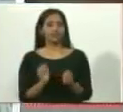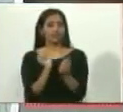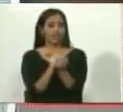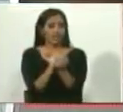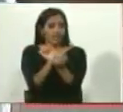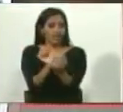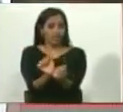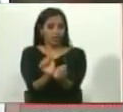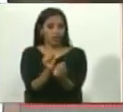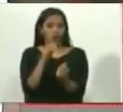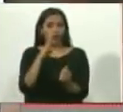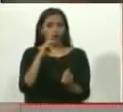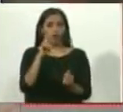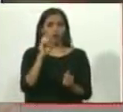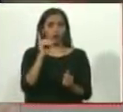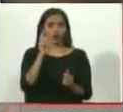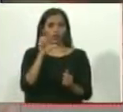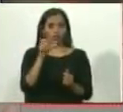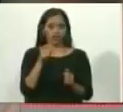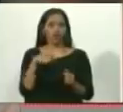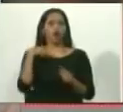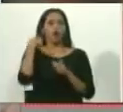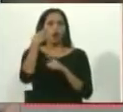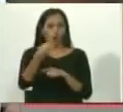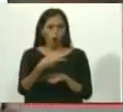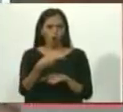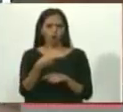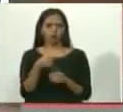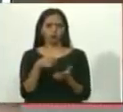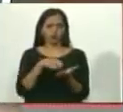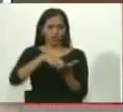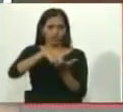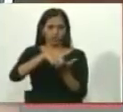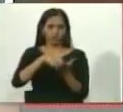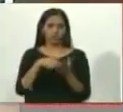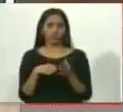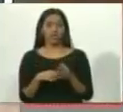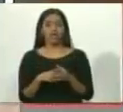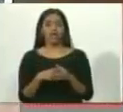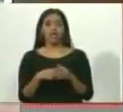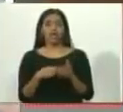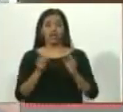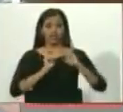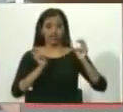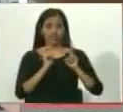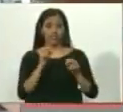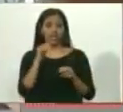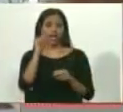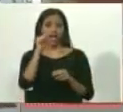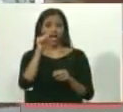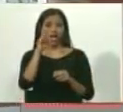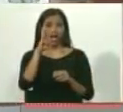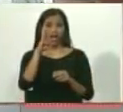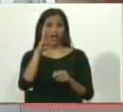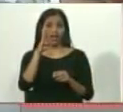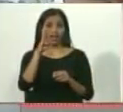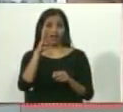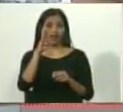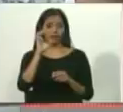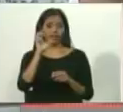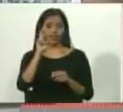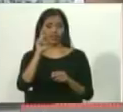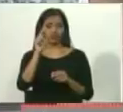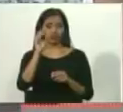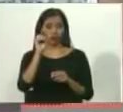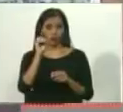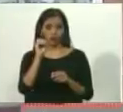Brother, otro rastrojo. La nota dice aquí abajo, se trata de Alberto Lobo Quintero,